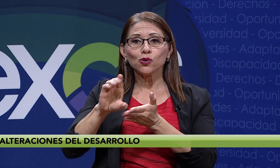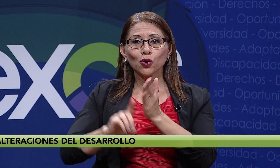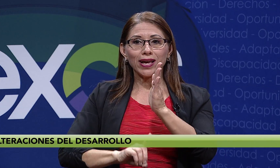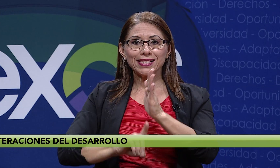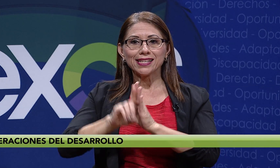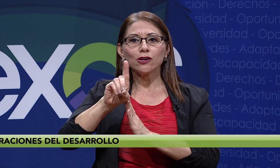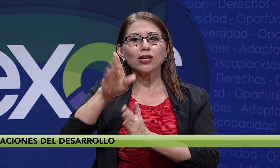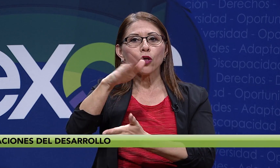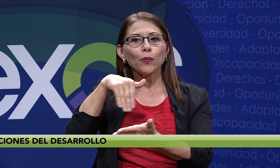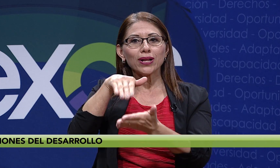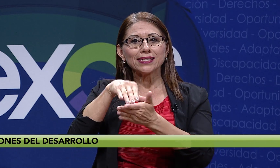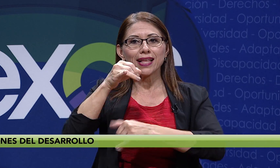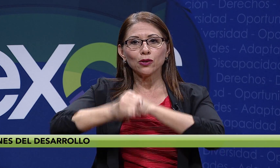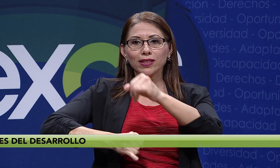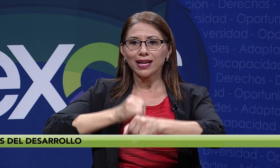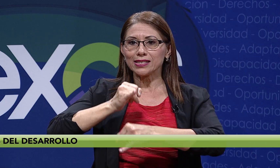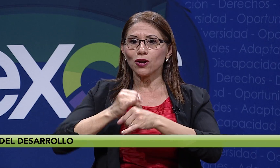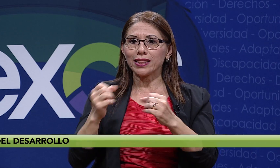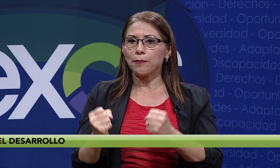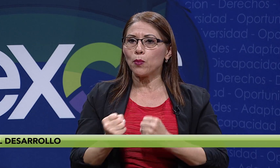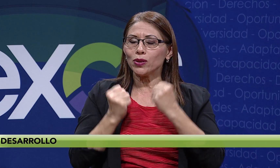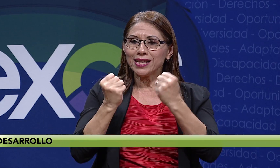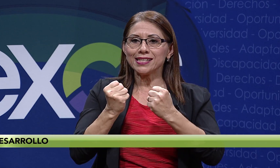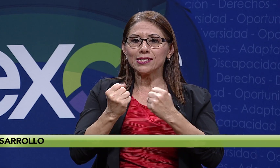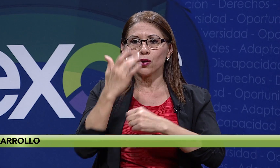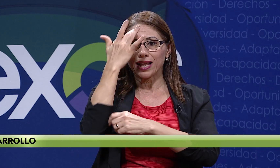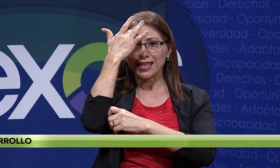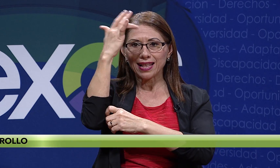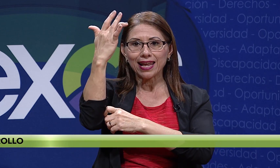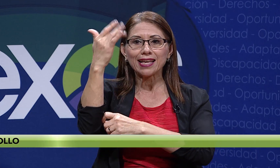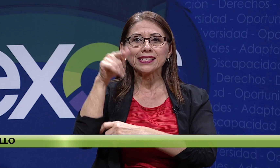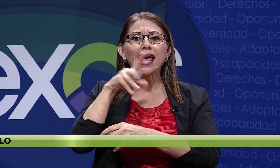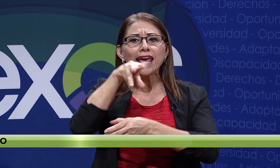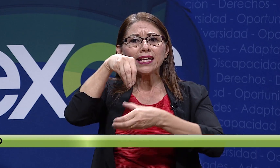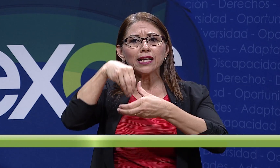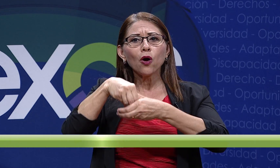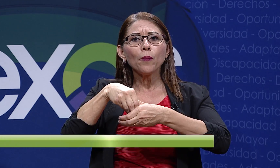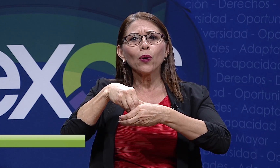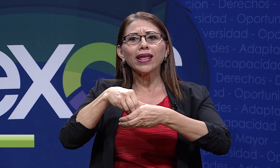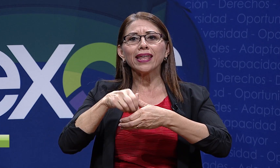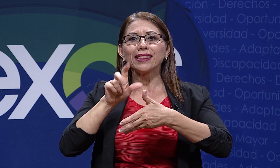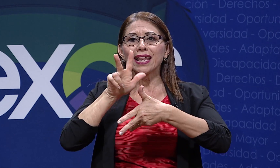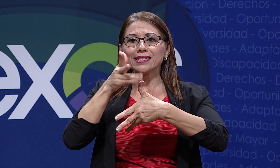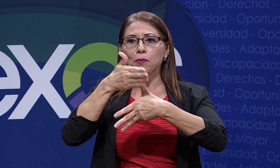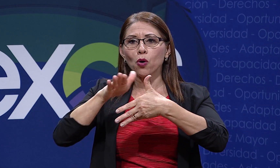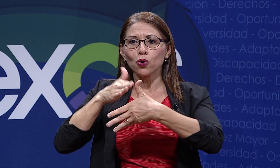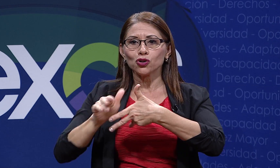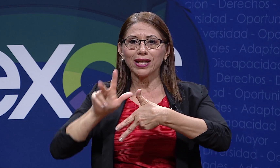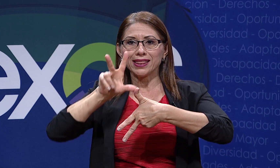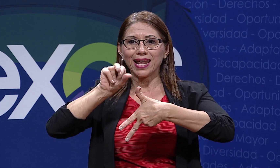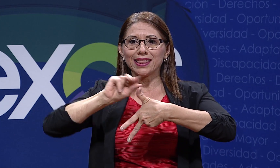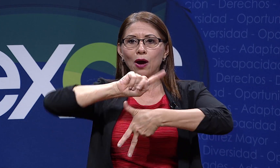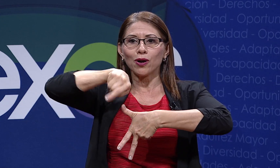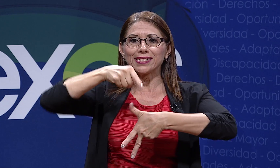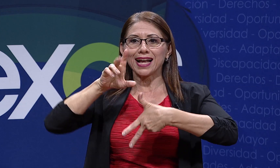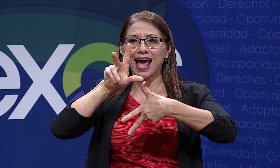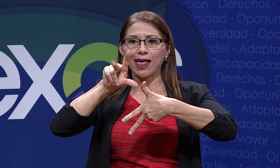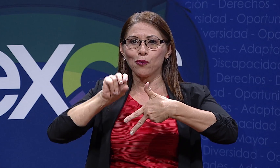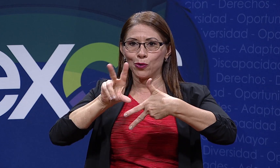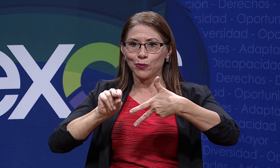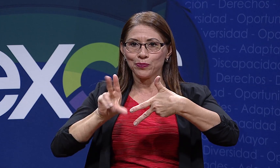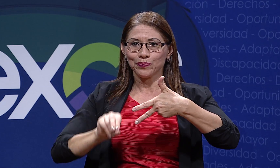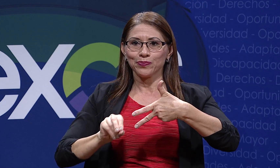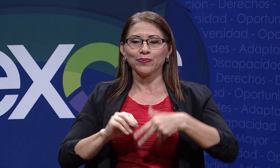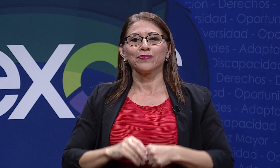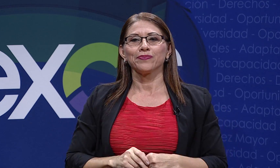Este curso es desarrollado por el Centro Internacional de Potenciación de la Inteligencia y se compone de 3 módulos de 30 horas cada